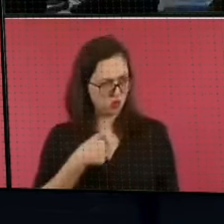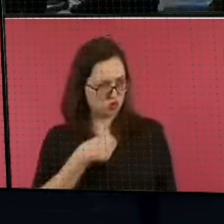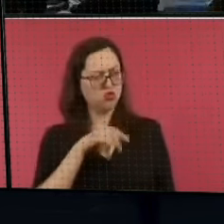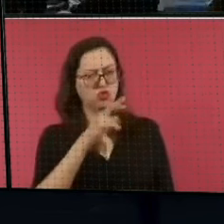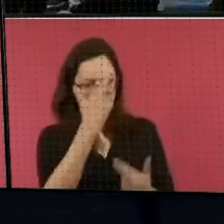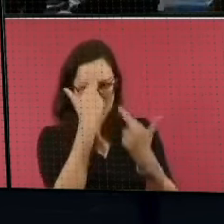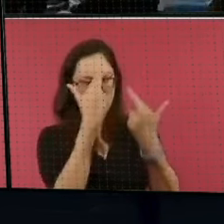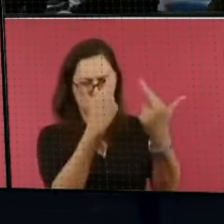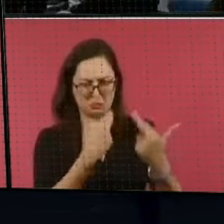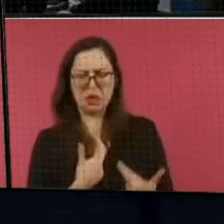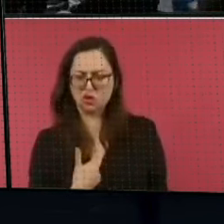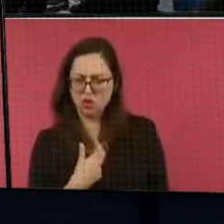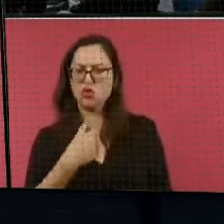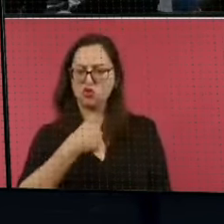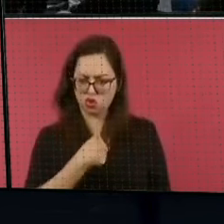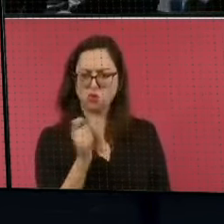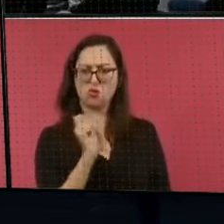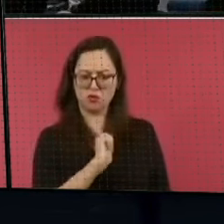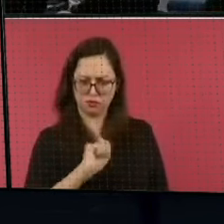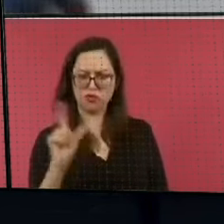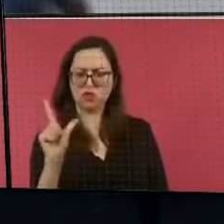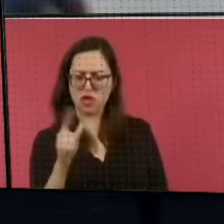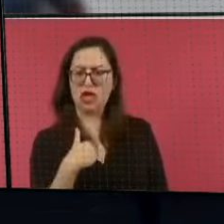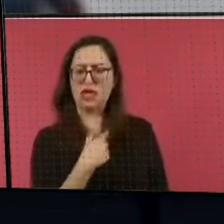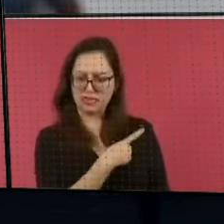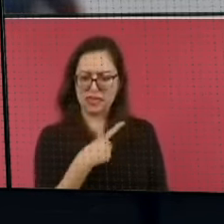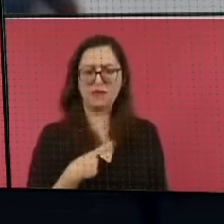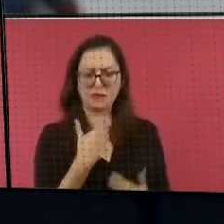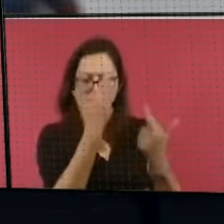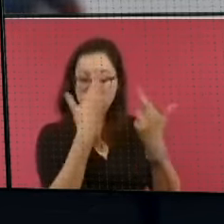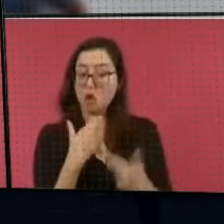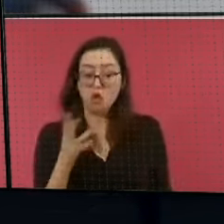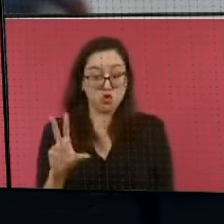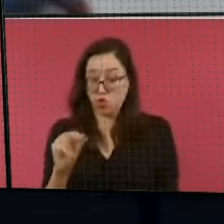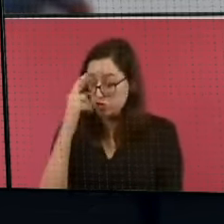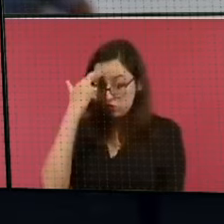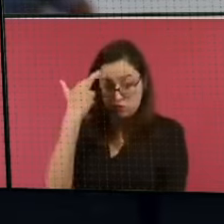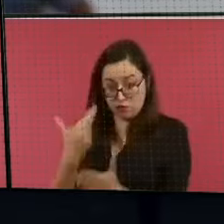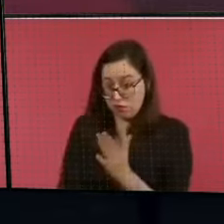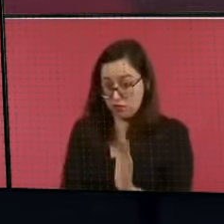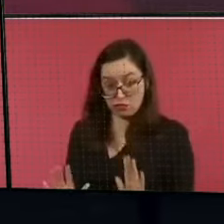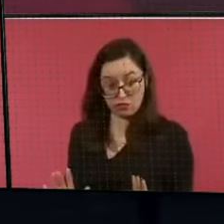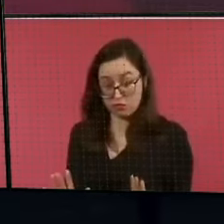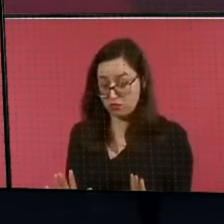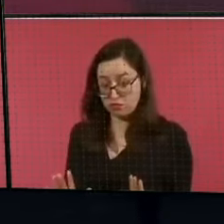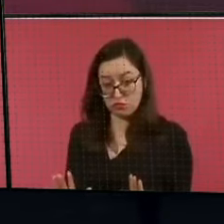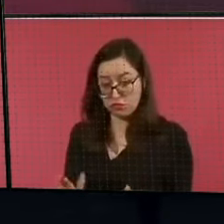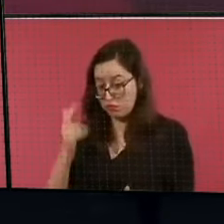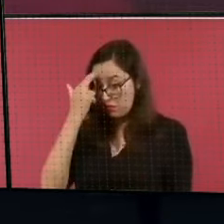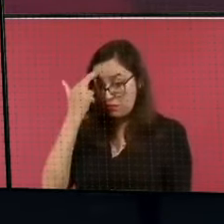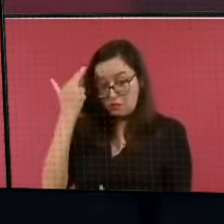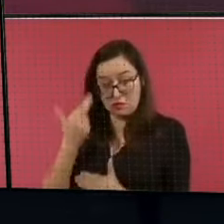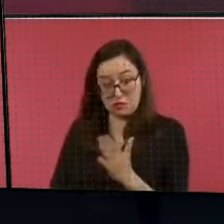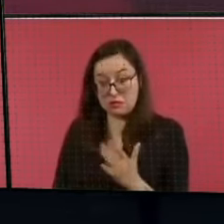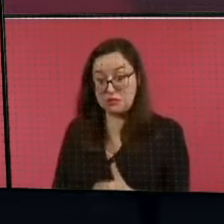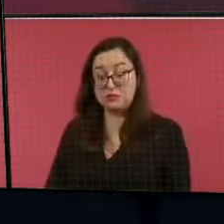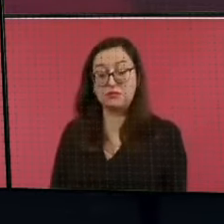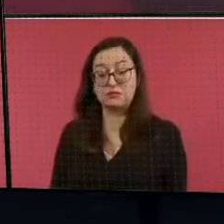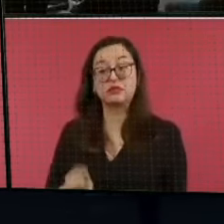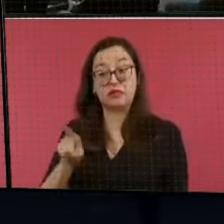pido respeto porque si somos profesionales yo estoy haciendo mi trabajo estoy faltando el respeto te estoy diciendo de que